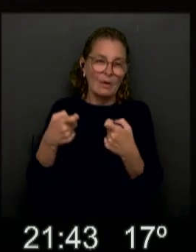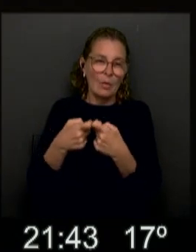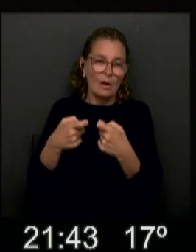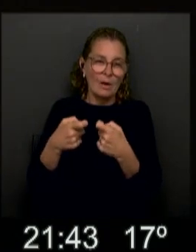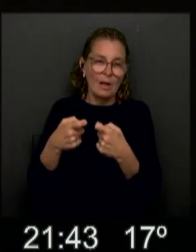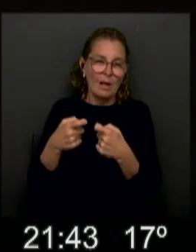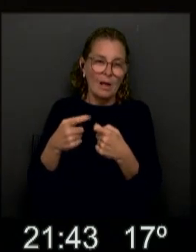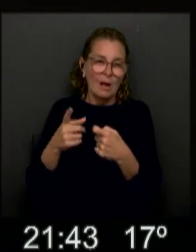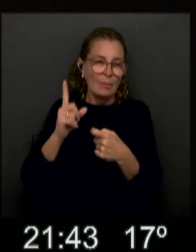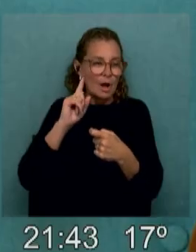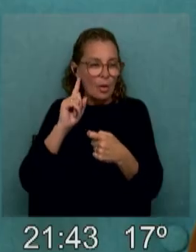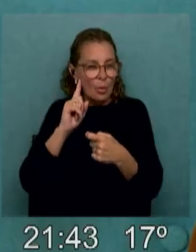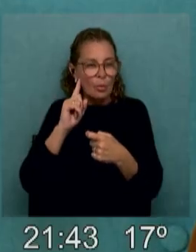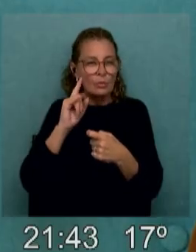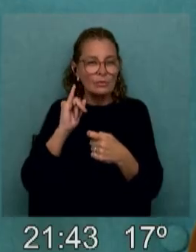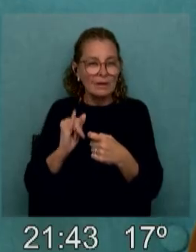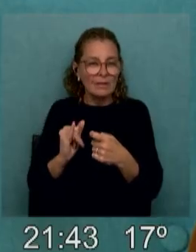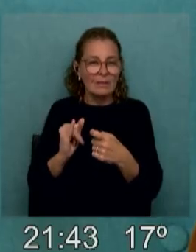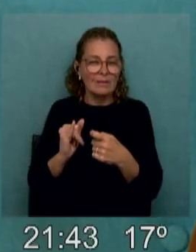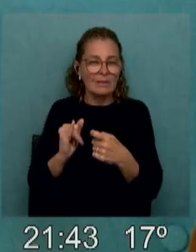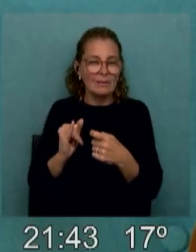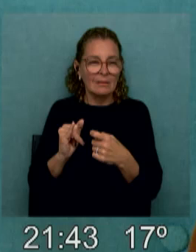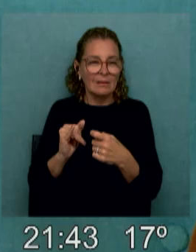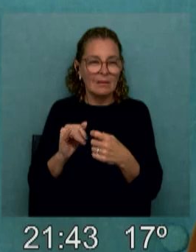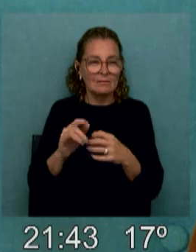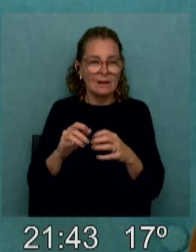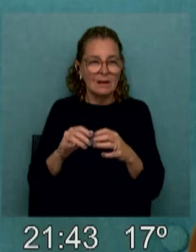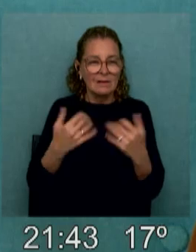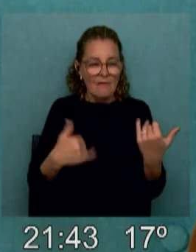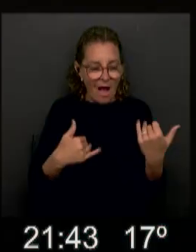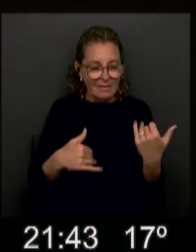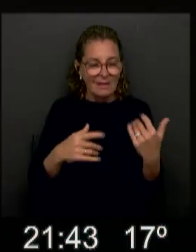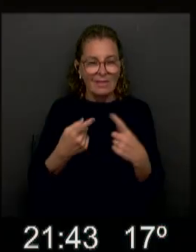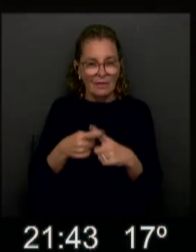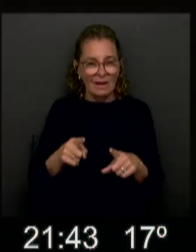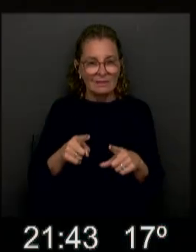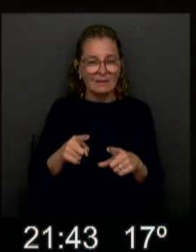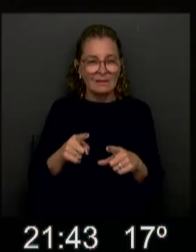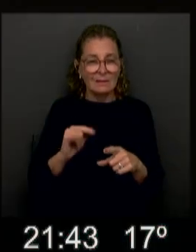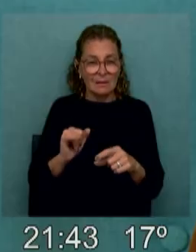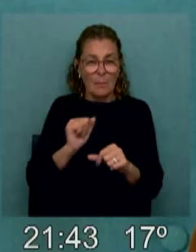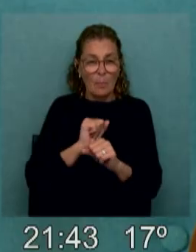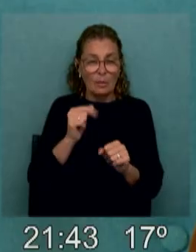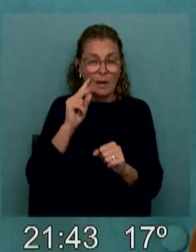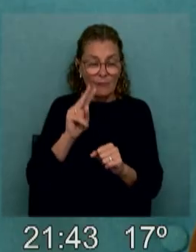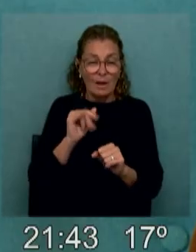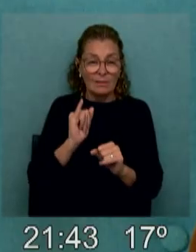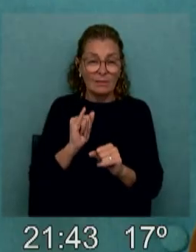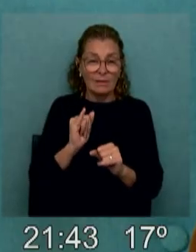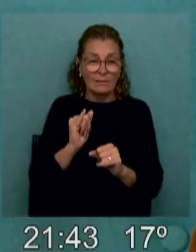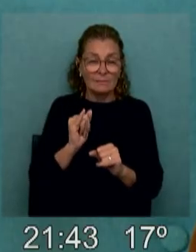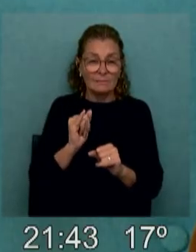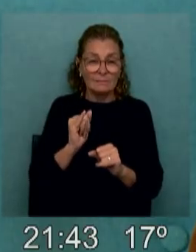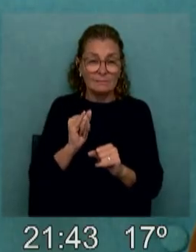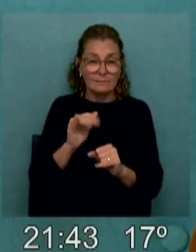a un sonido, a un tipo de instrumentación, de banda. Sí, lo podías ver en el lado de me